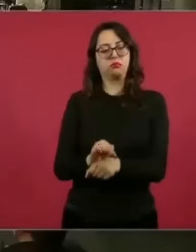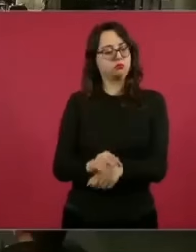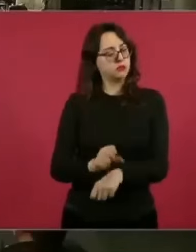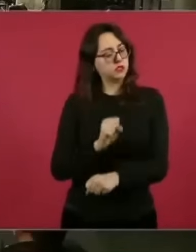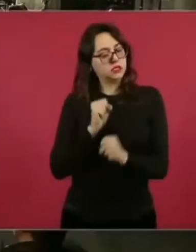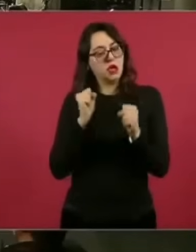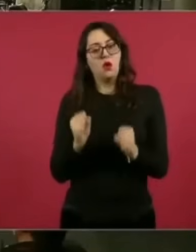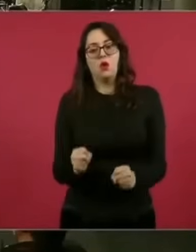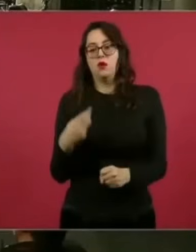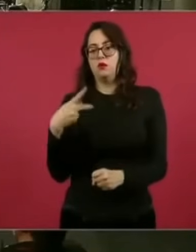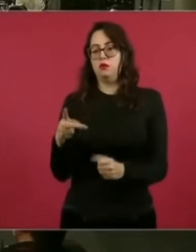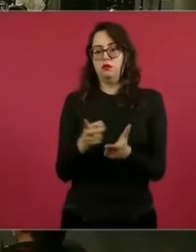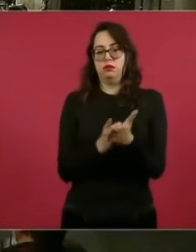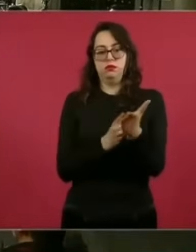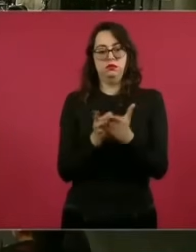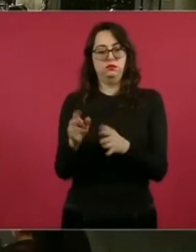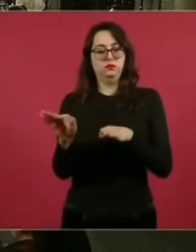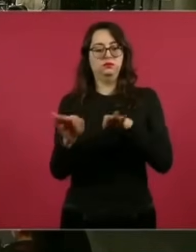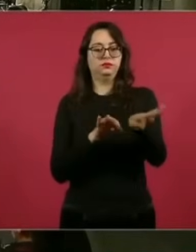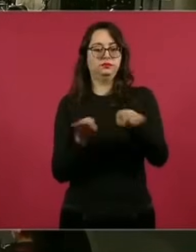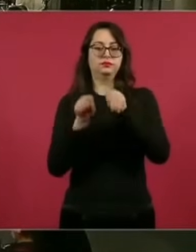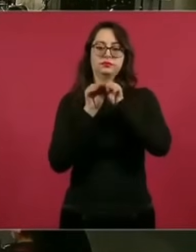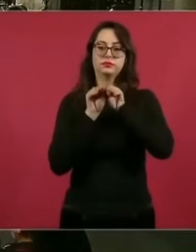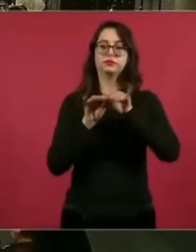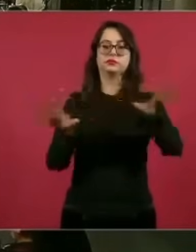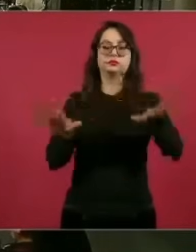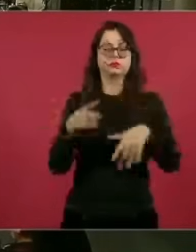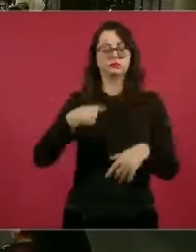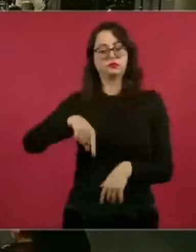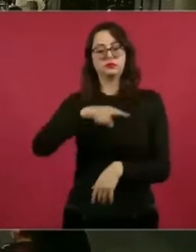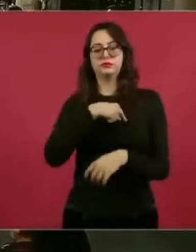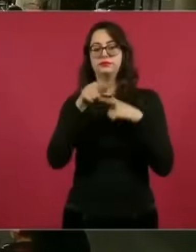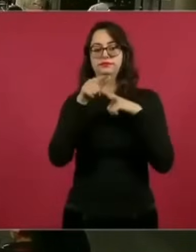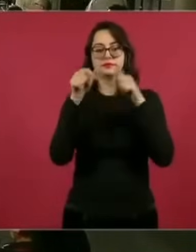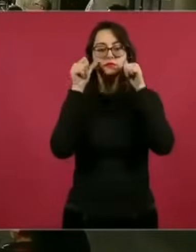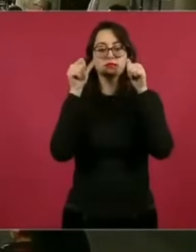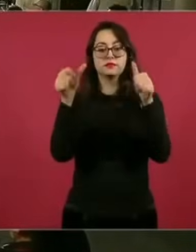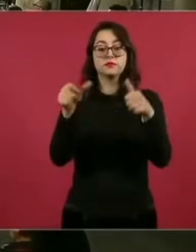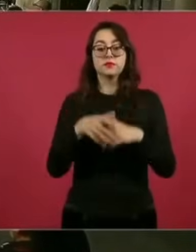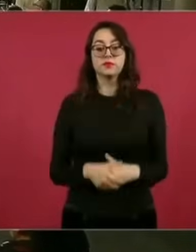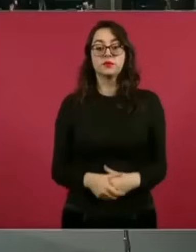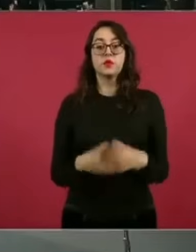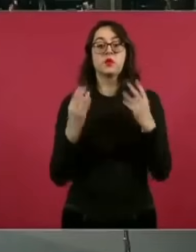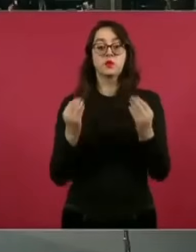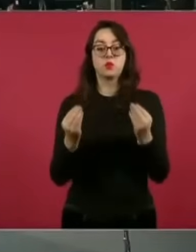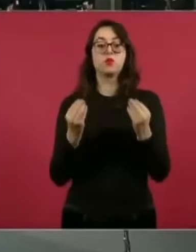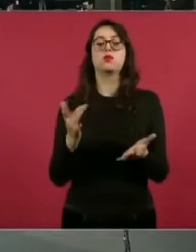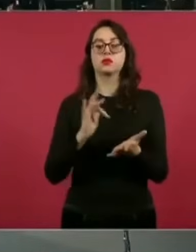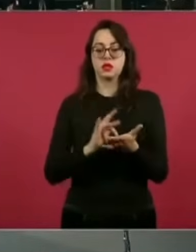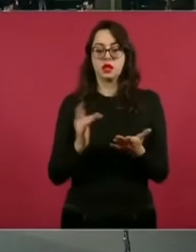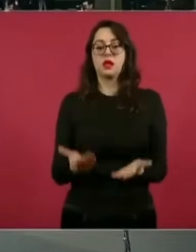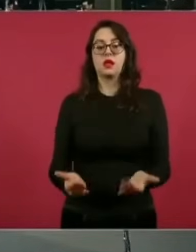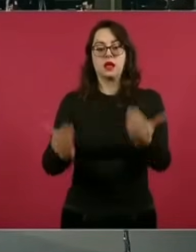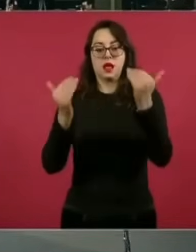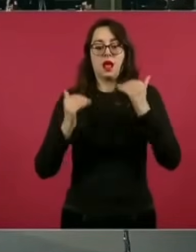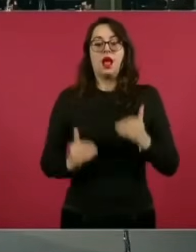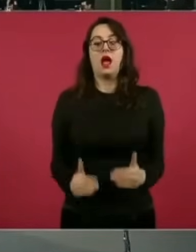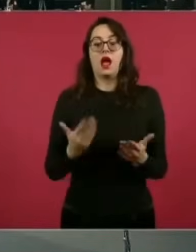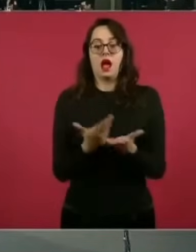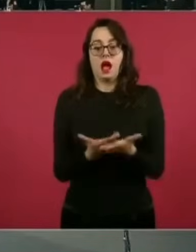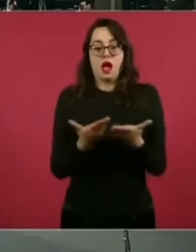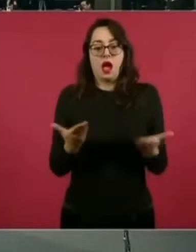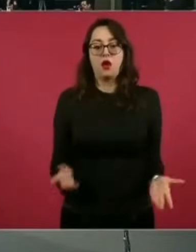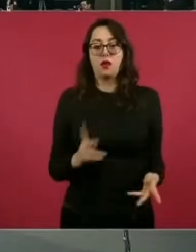la información o su derecho a defender derechos. Estamos atentos. Gracias. Muchísimas gracias. Ahora sí, si les parece Bueno, bien. y mire,